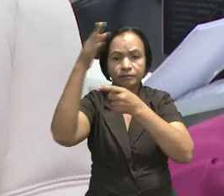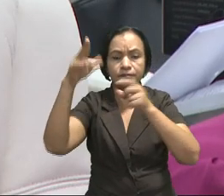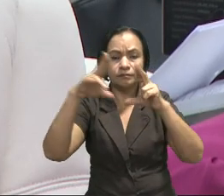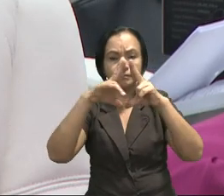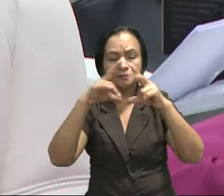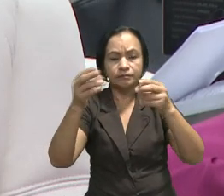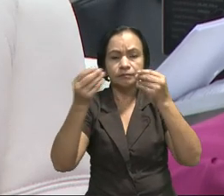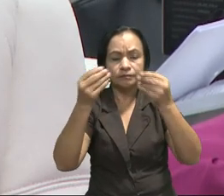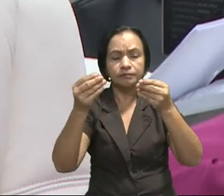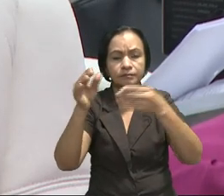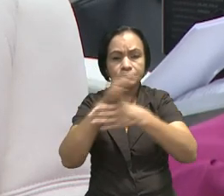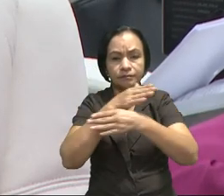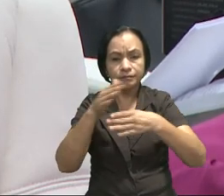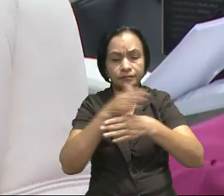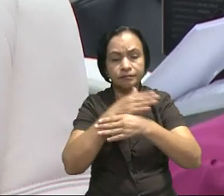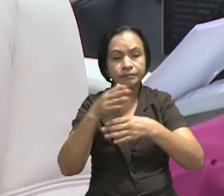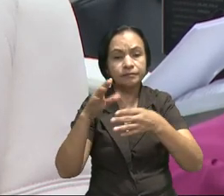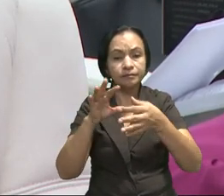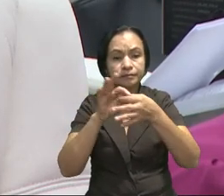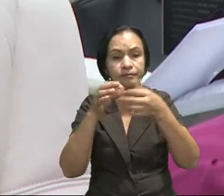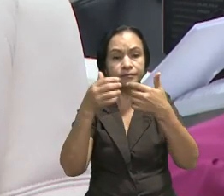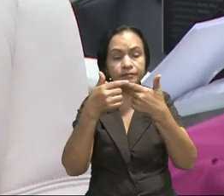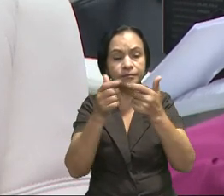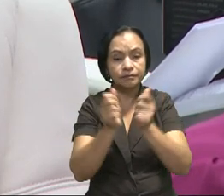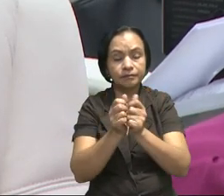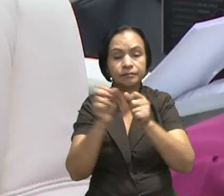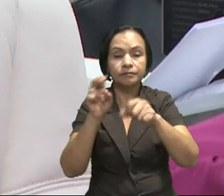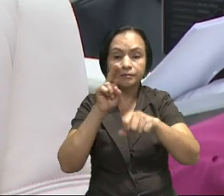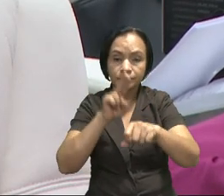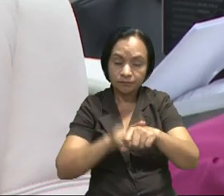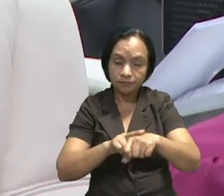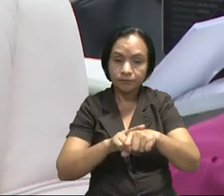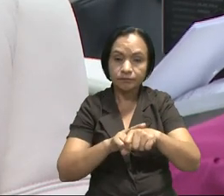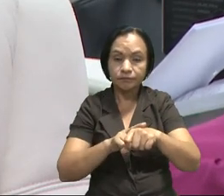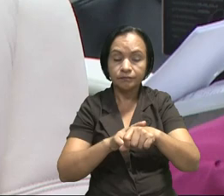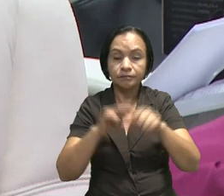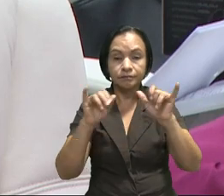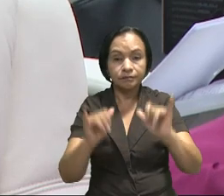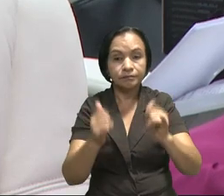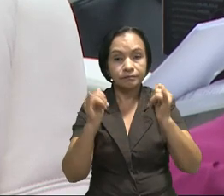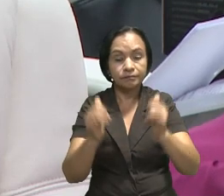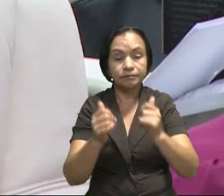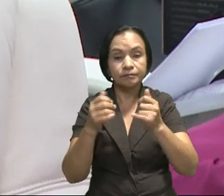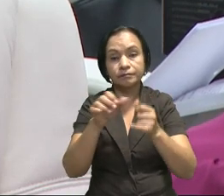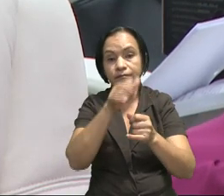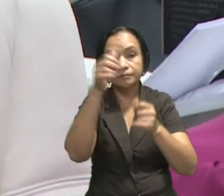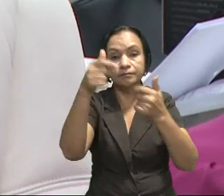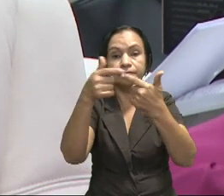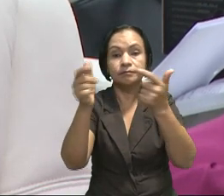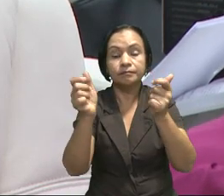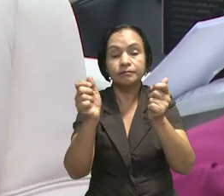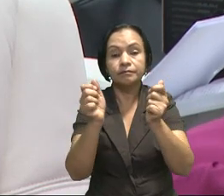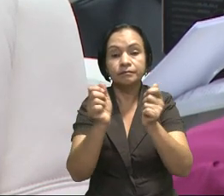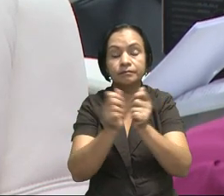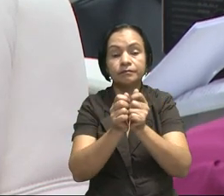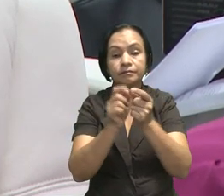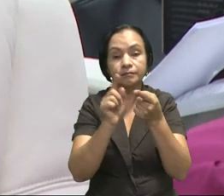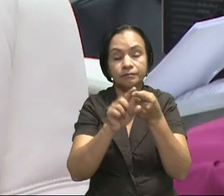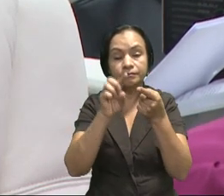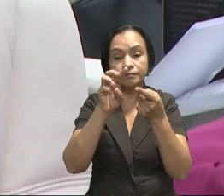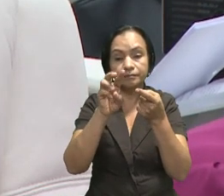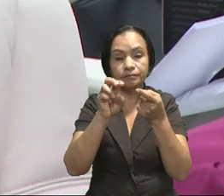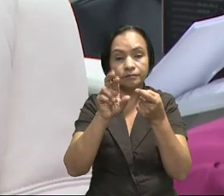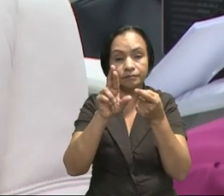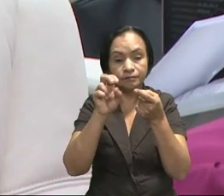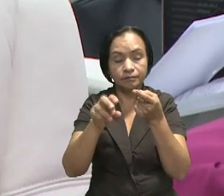en múltiples ocasiones, siendo parte de equipos nacionales emblemáticos que disputaron encuentros con grandes equipos de la región, tales como el Maratón